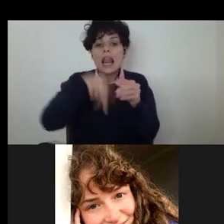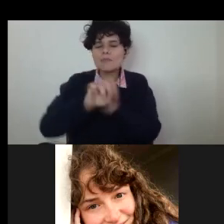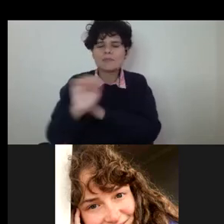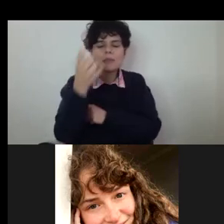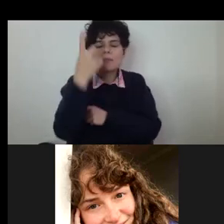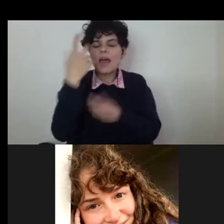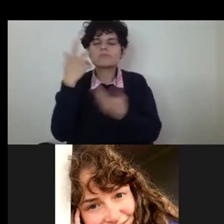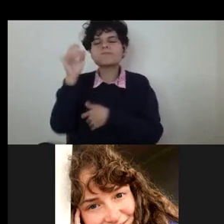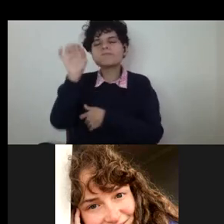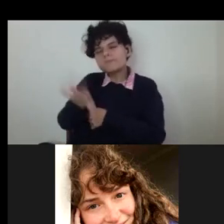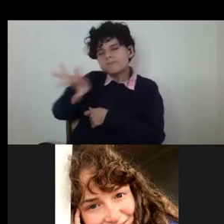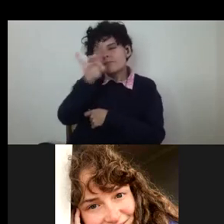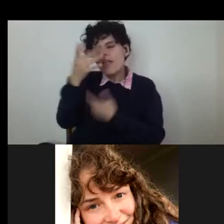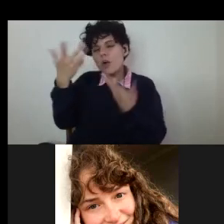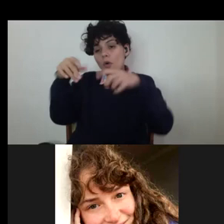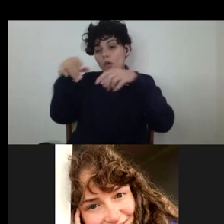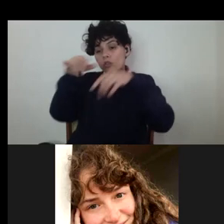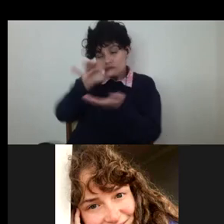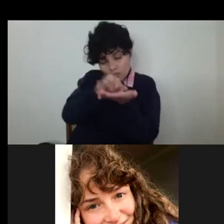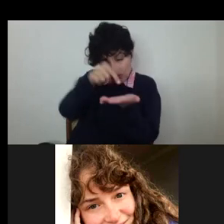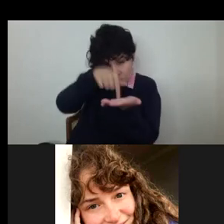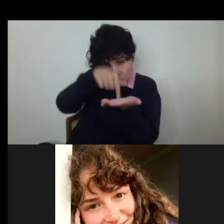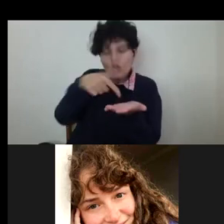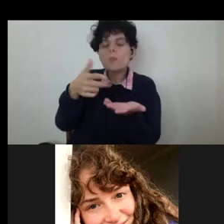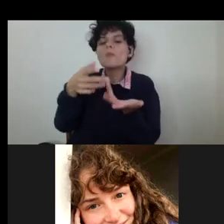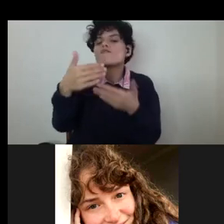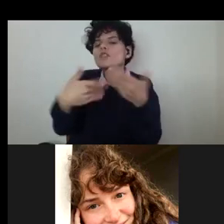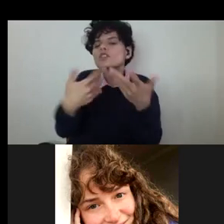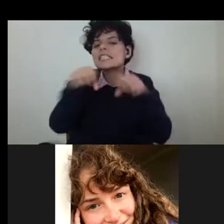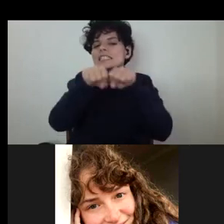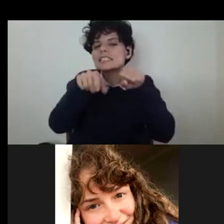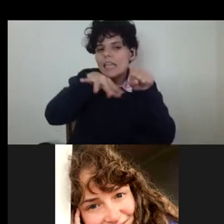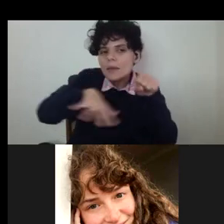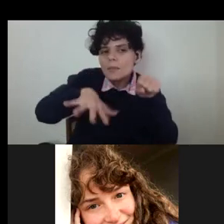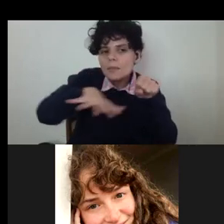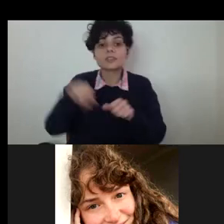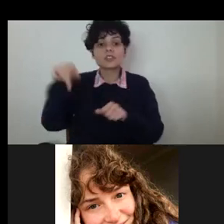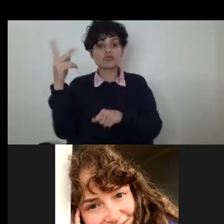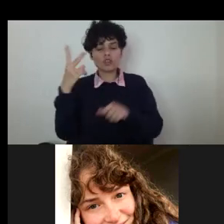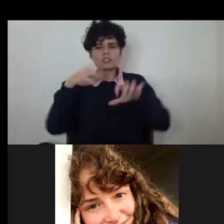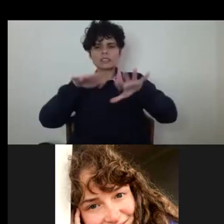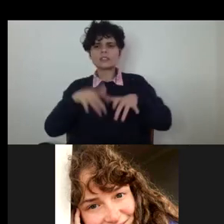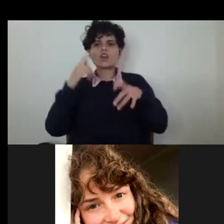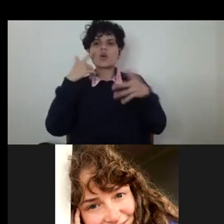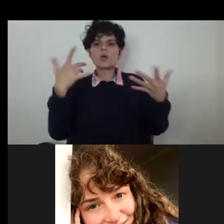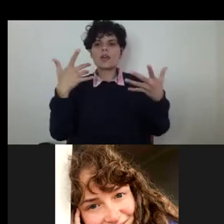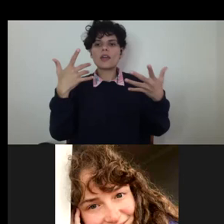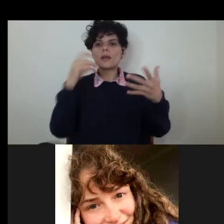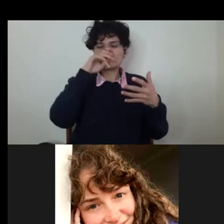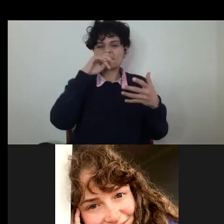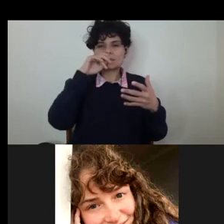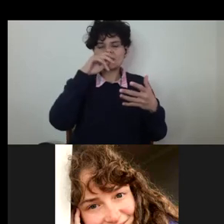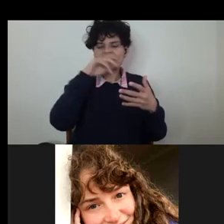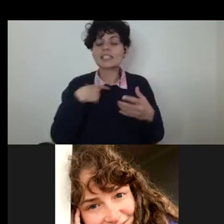otros chilenos y todos trabajando en Boston, describimos las propiedades bioquímicas de un sistema de membranas aisladas del músculo esquelético,